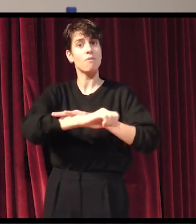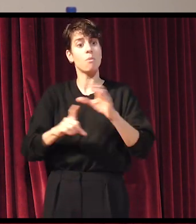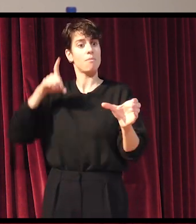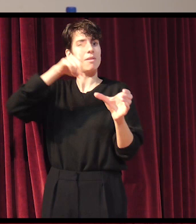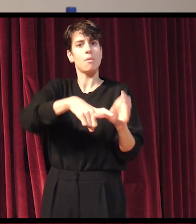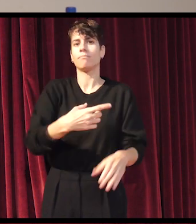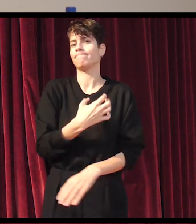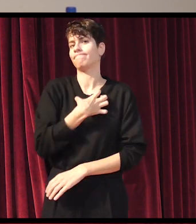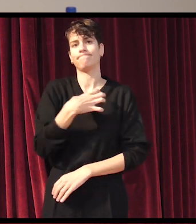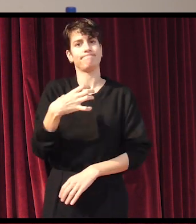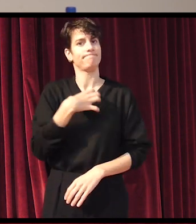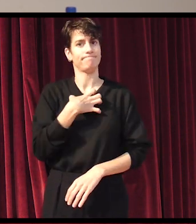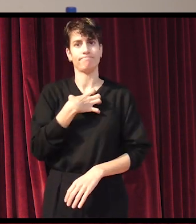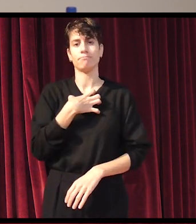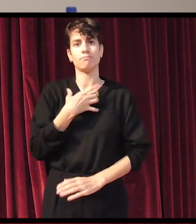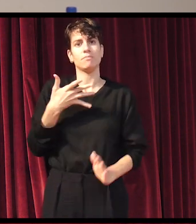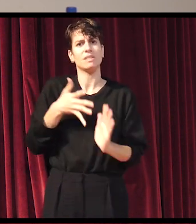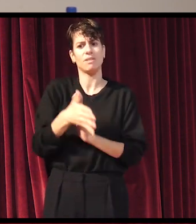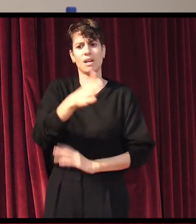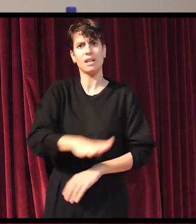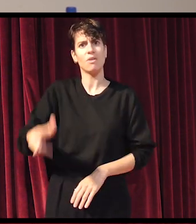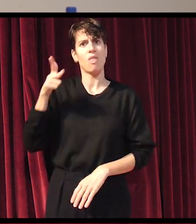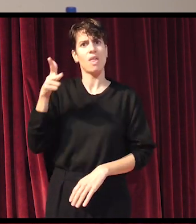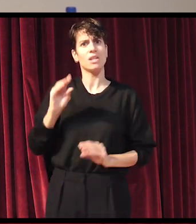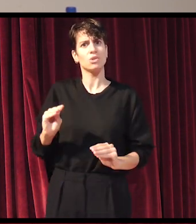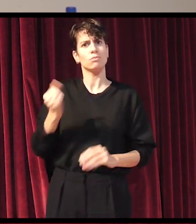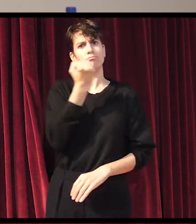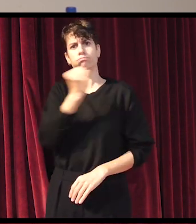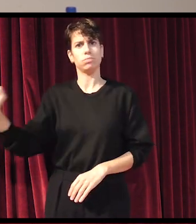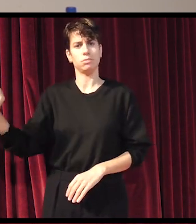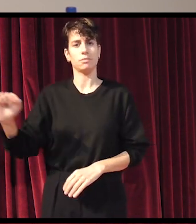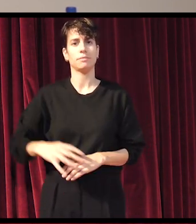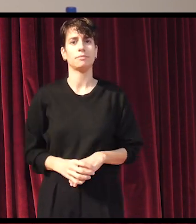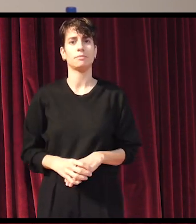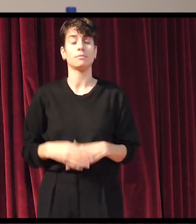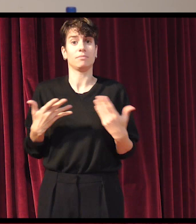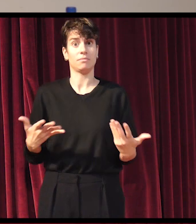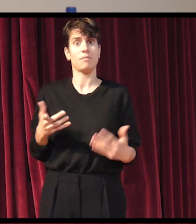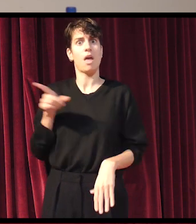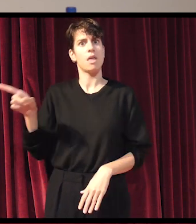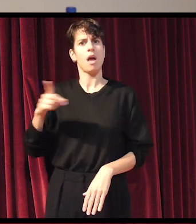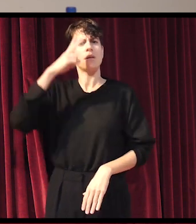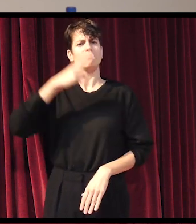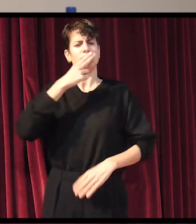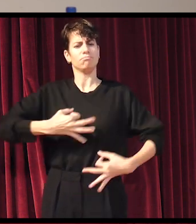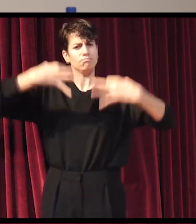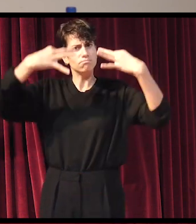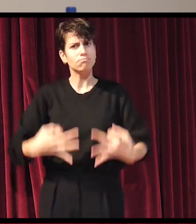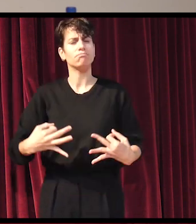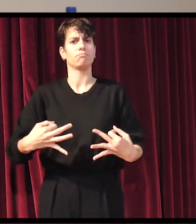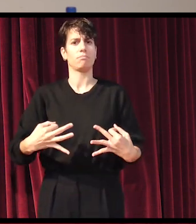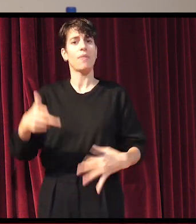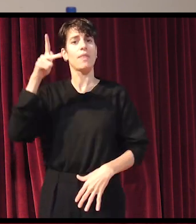aficionados, siendo esto una vulneración de derechos de la infancia. Esta situación le ha hecho reafirmar su compromiso con la lucha por los